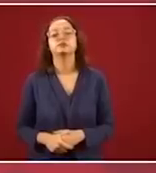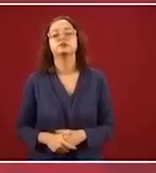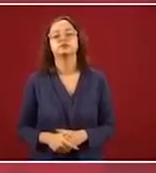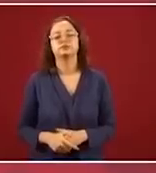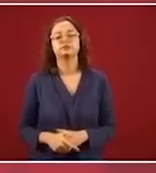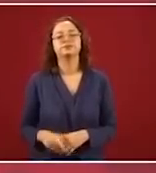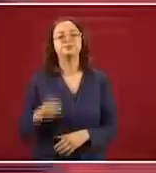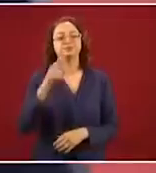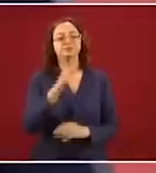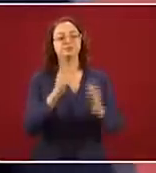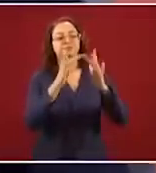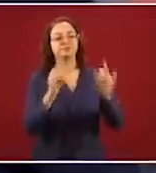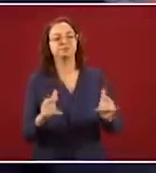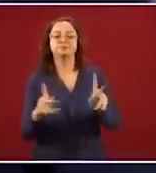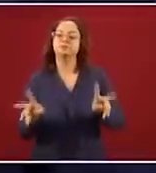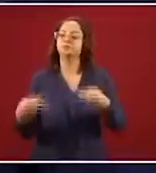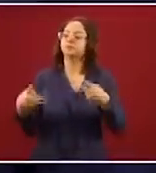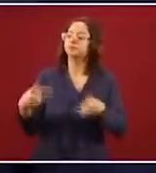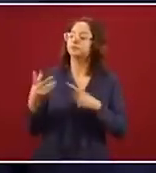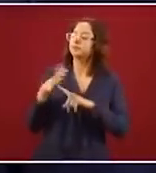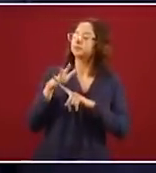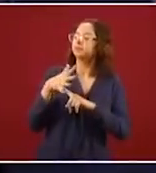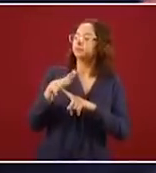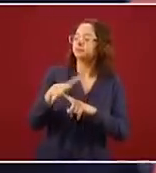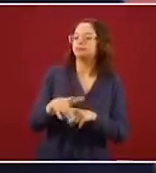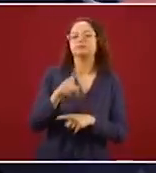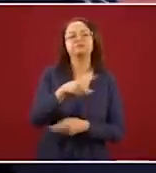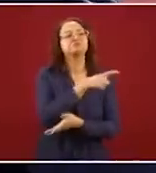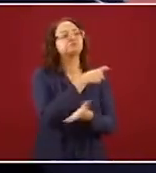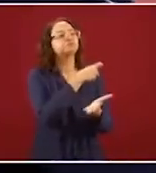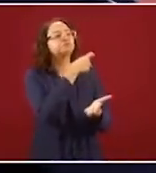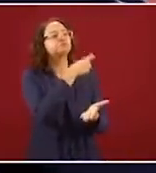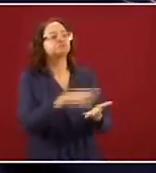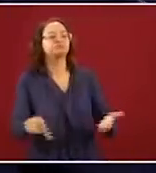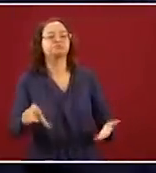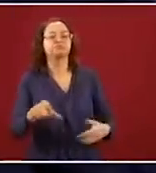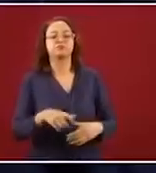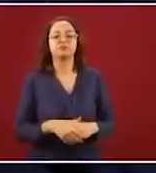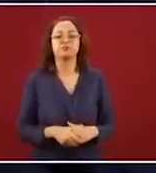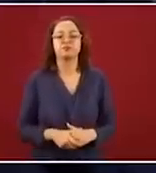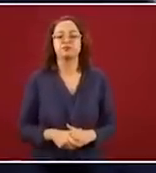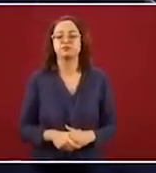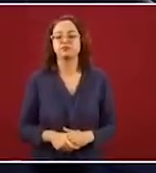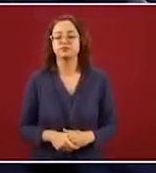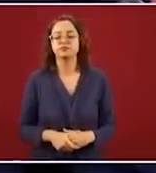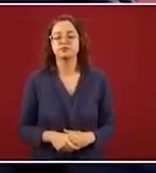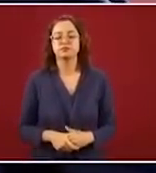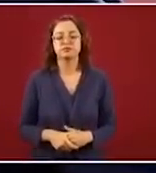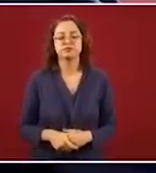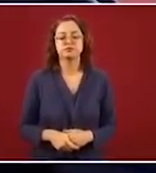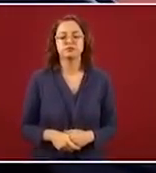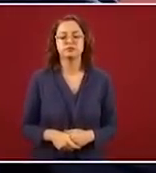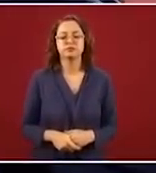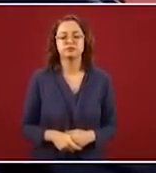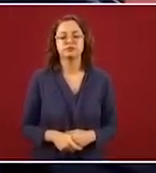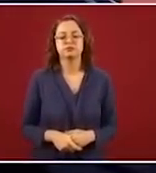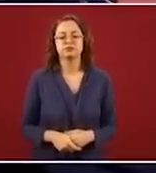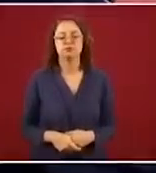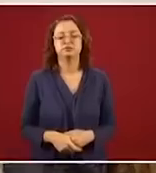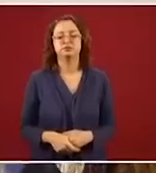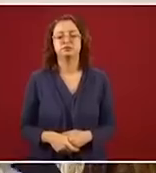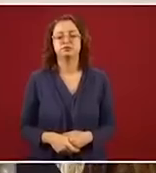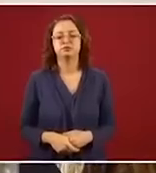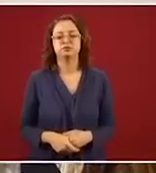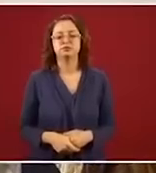franceses, o sea, después del acto. Pero ojalá y